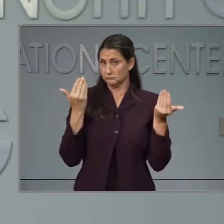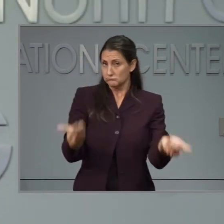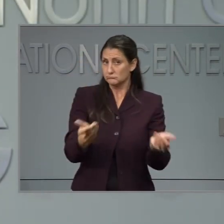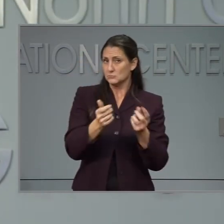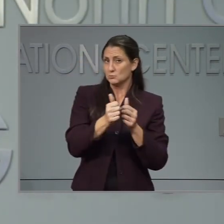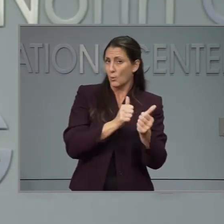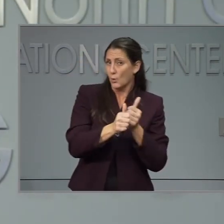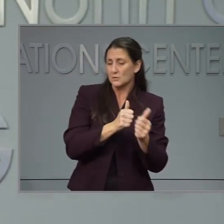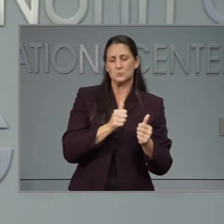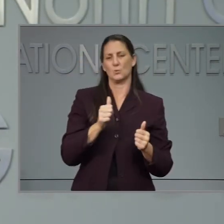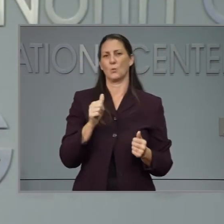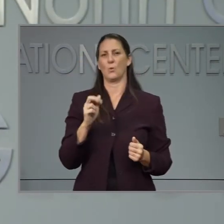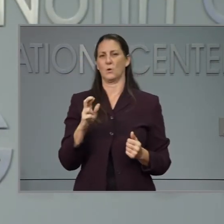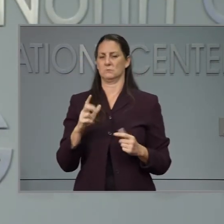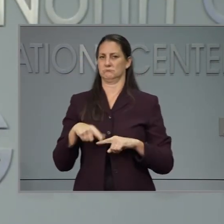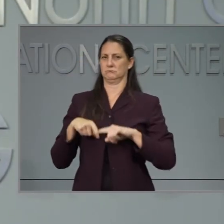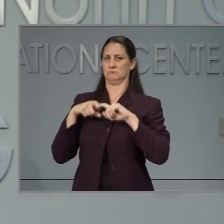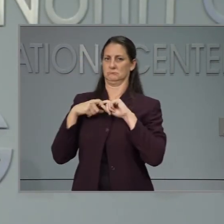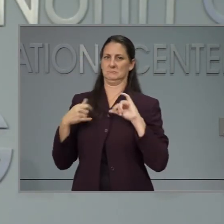La siguiente pregunta.